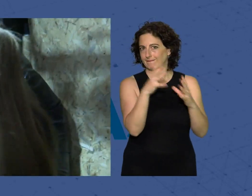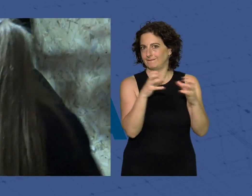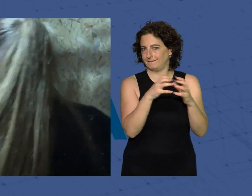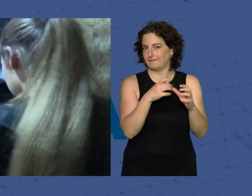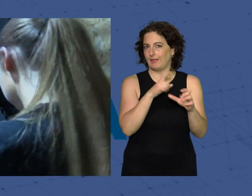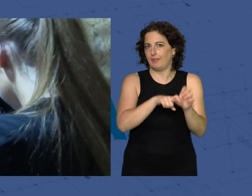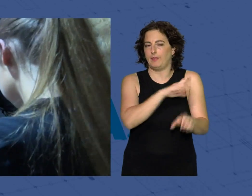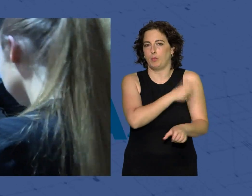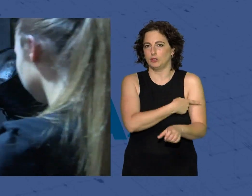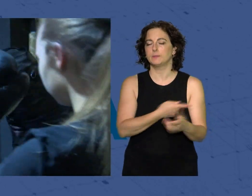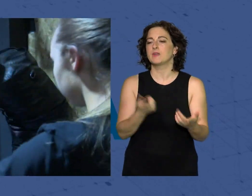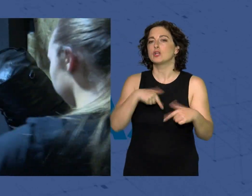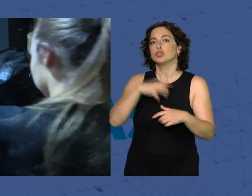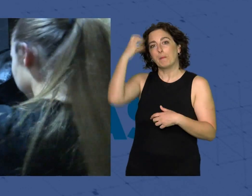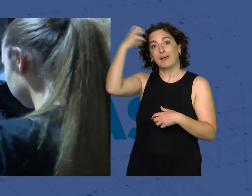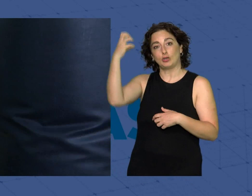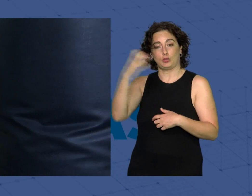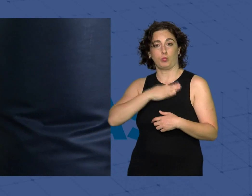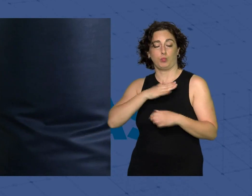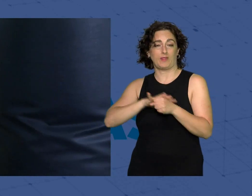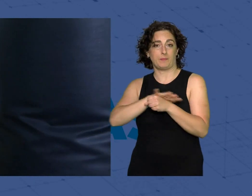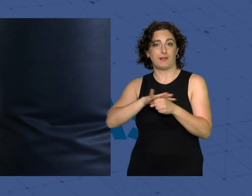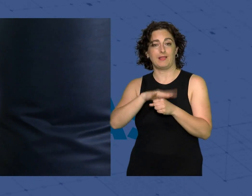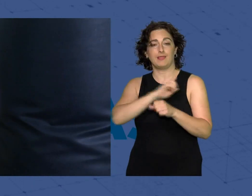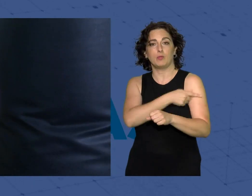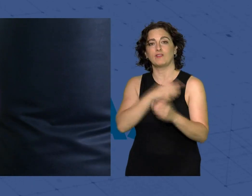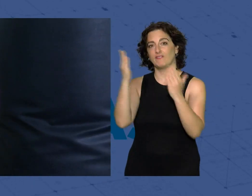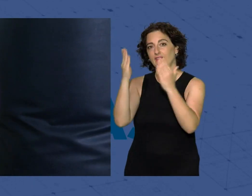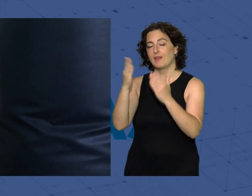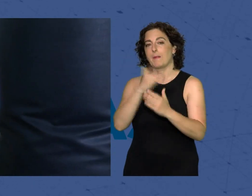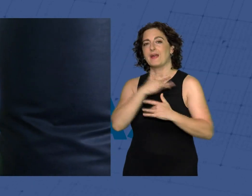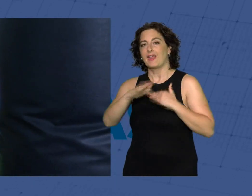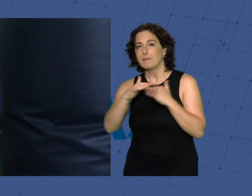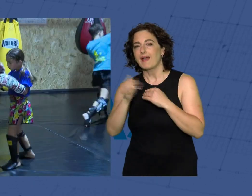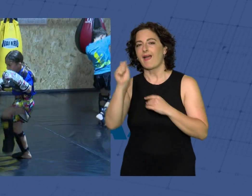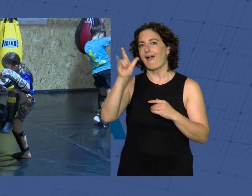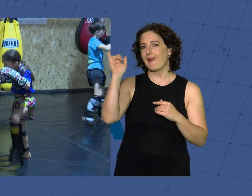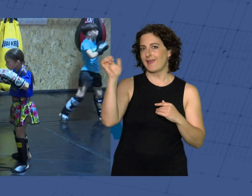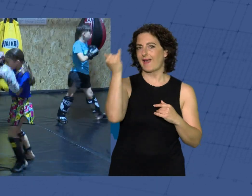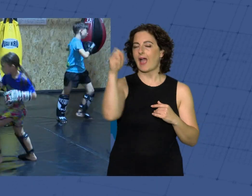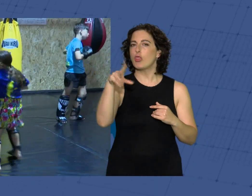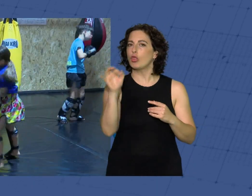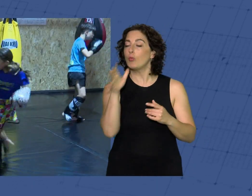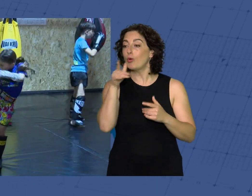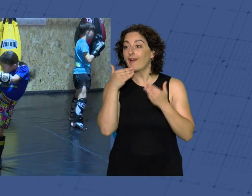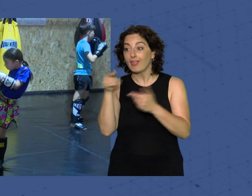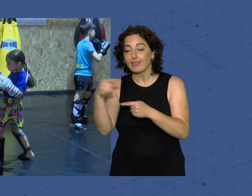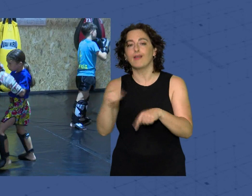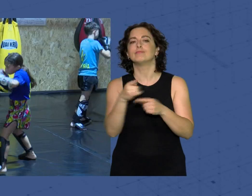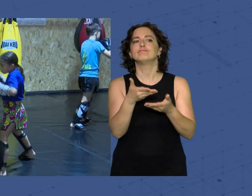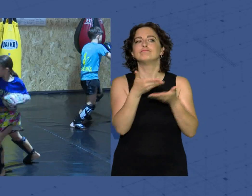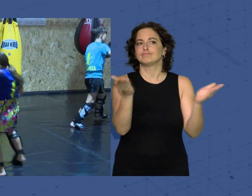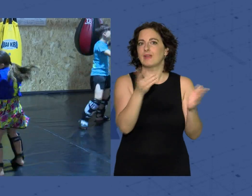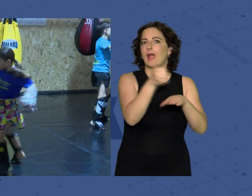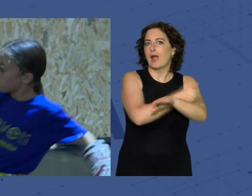Nosotros desde el Patronato Municipal de Deportes queremos felicitar tanto a María del Mar como a Alejandro porque dan la posibilidad de que los almerienses practiquen